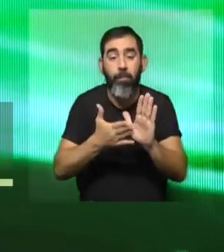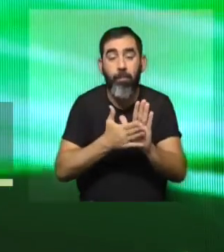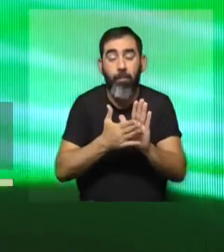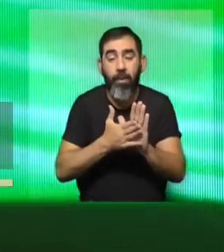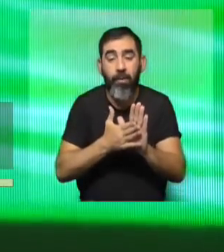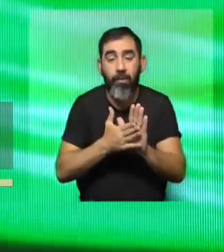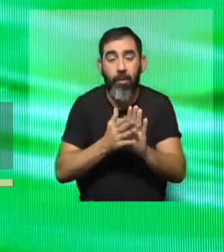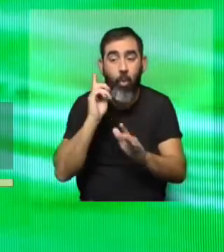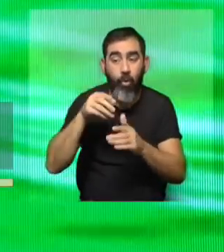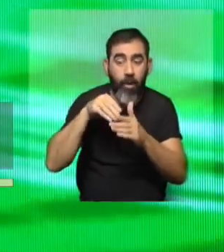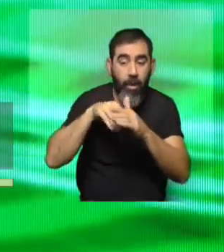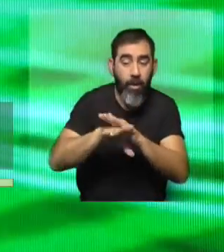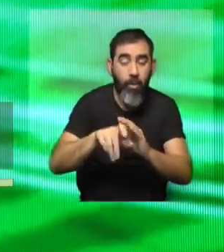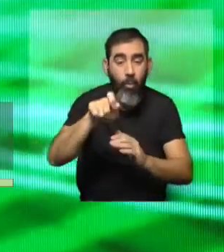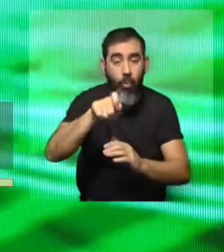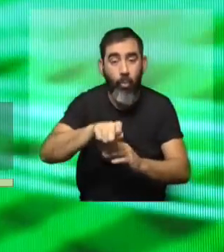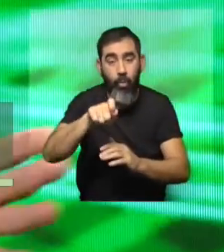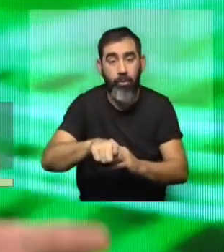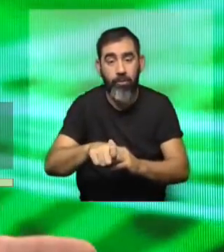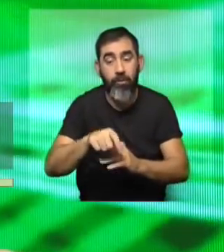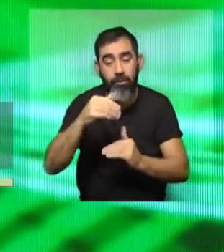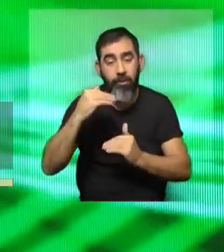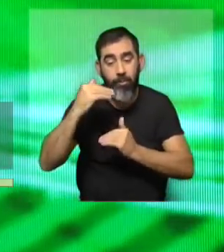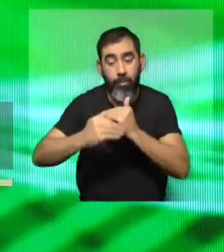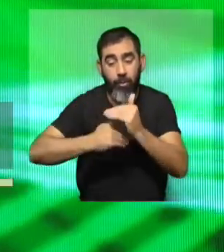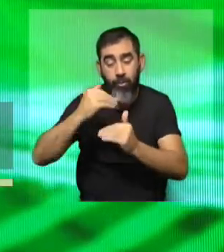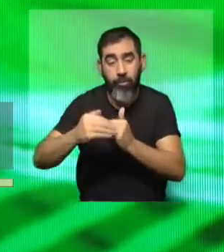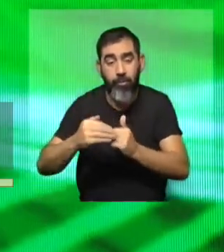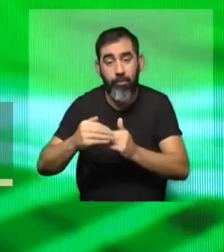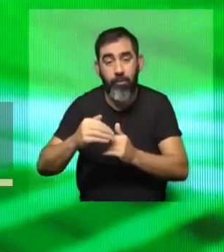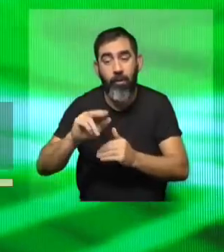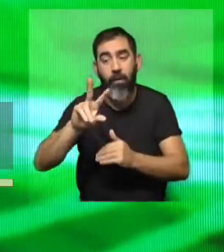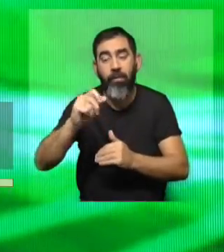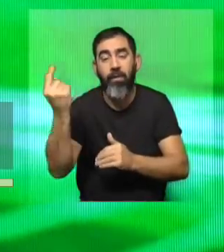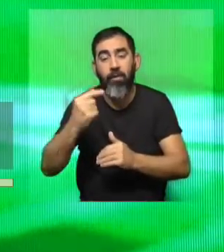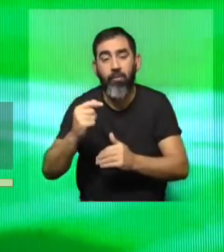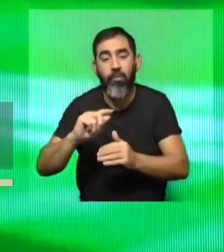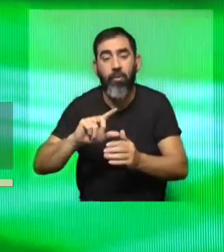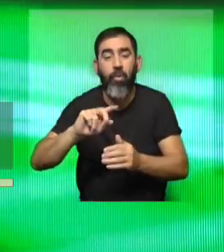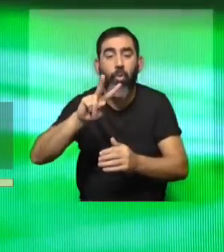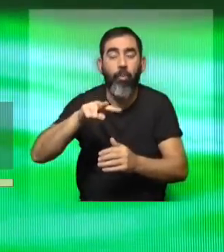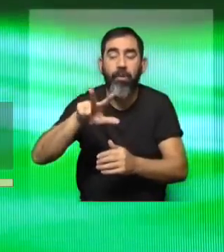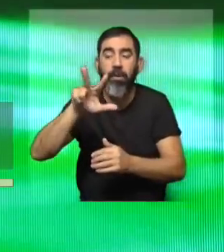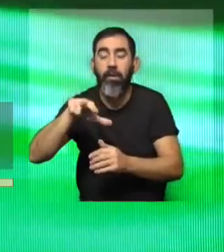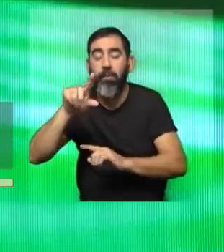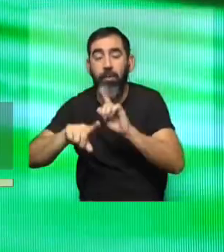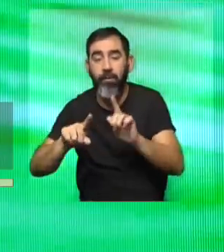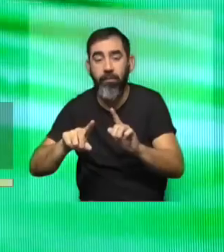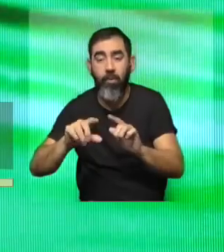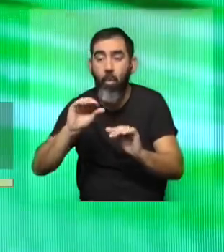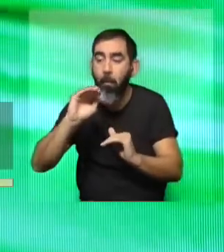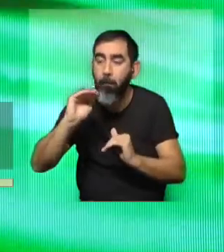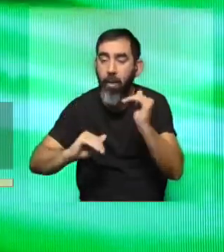generando la orden de allanamiento al juez Entonces ese proceso que yo te lo dije capaz que en 20 segundos demoran dos tres meses claro o a veces más